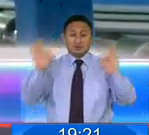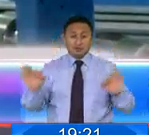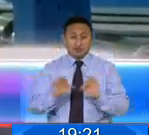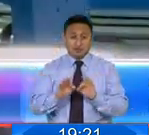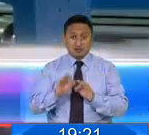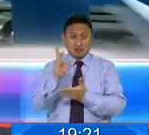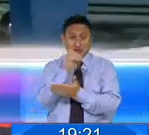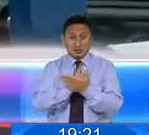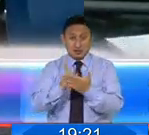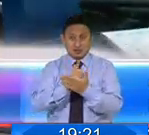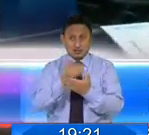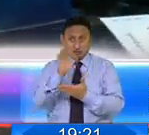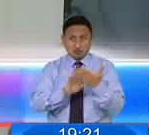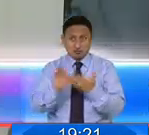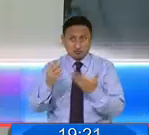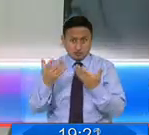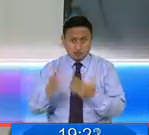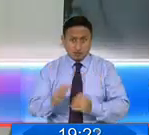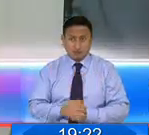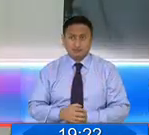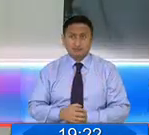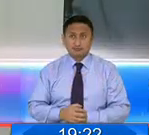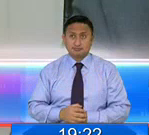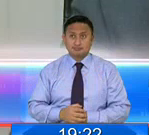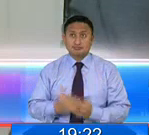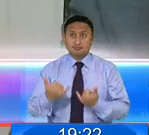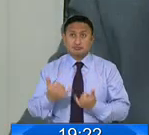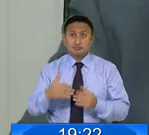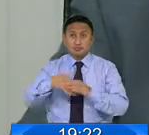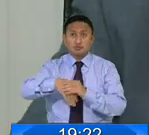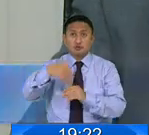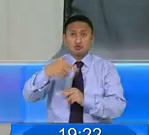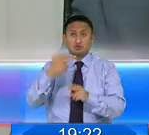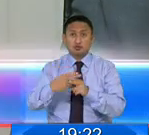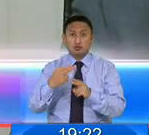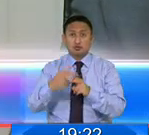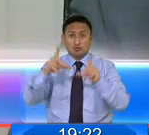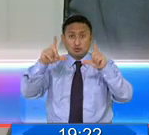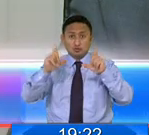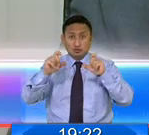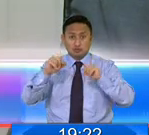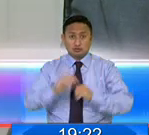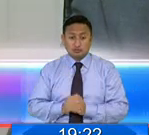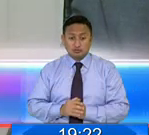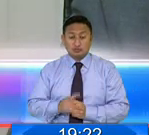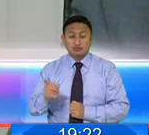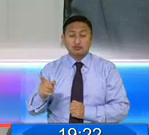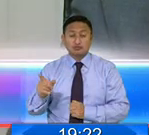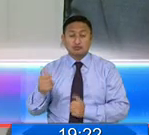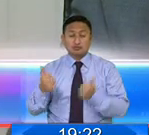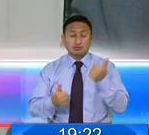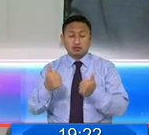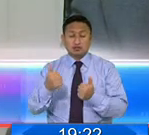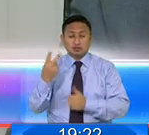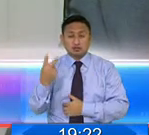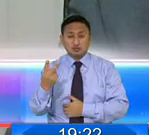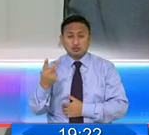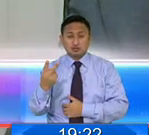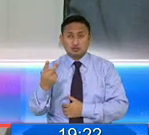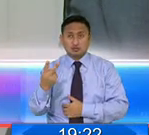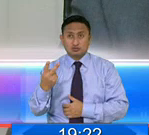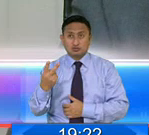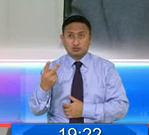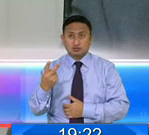vuelta están aprobados. Ya la impresión con los nombres, las fotos, etcétera, de los dos